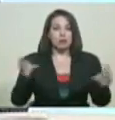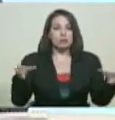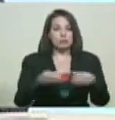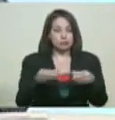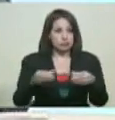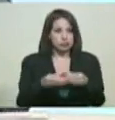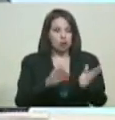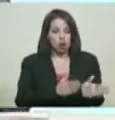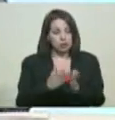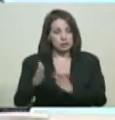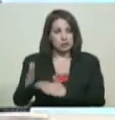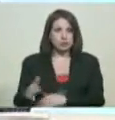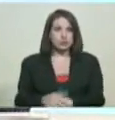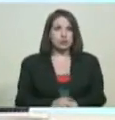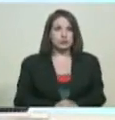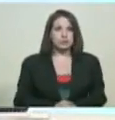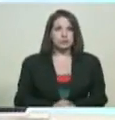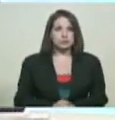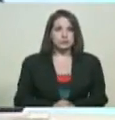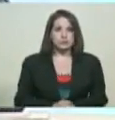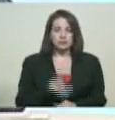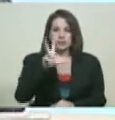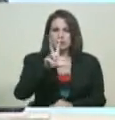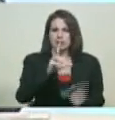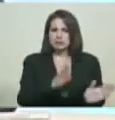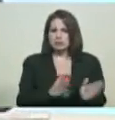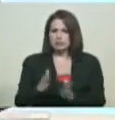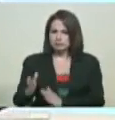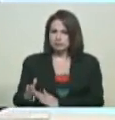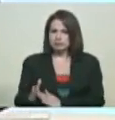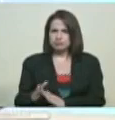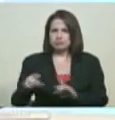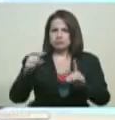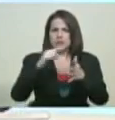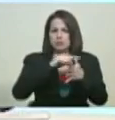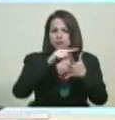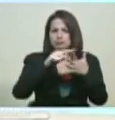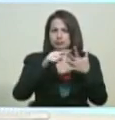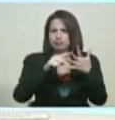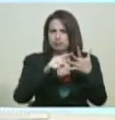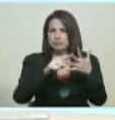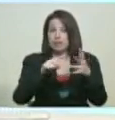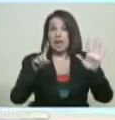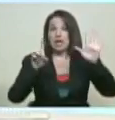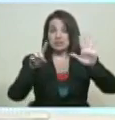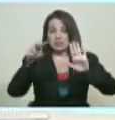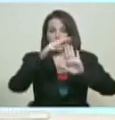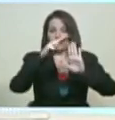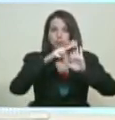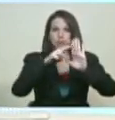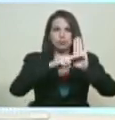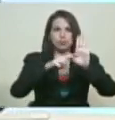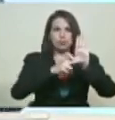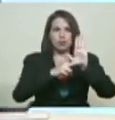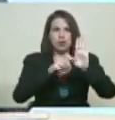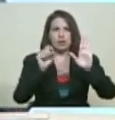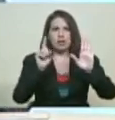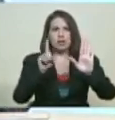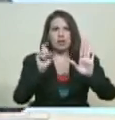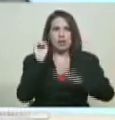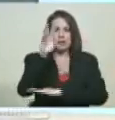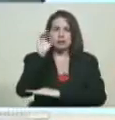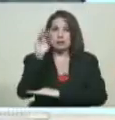organizativo en tercer lugar yo pongo las seis líneas estratégicas que lancé en la asamblea nacional constituyente